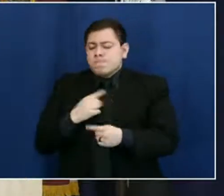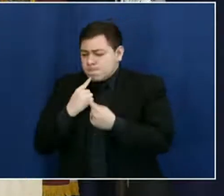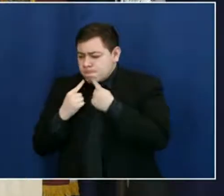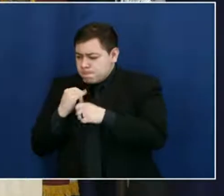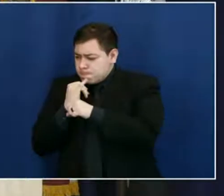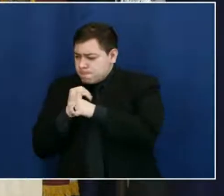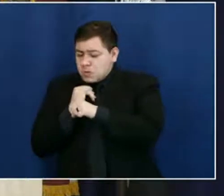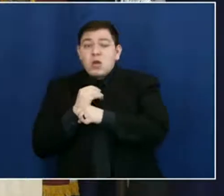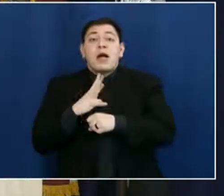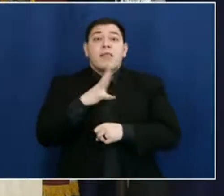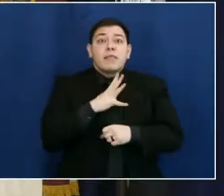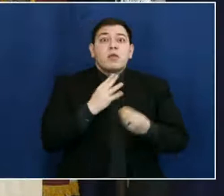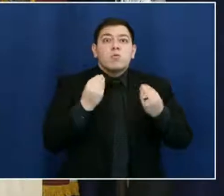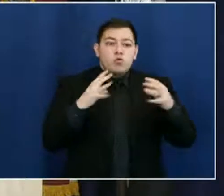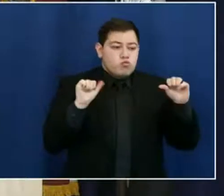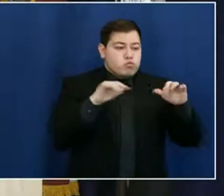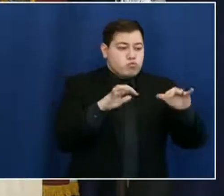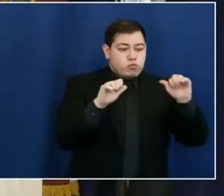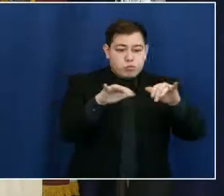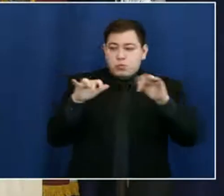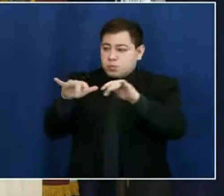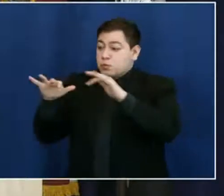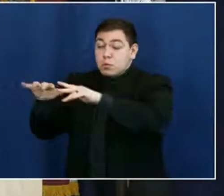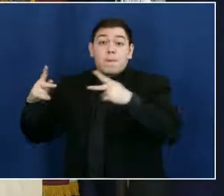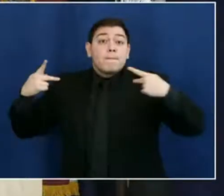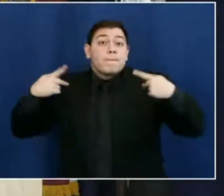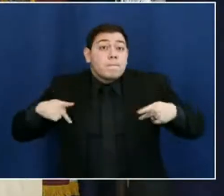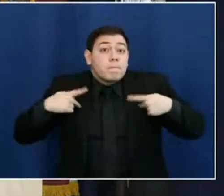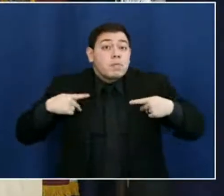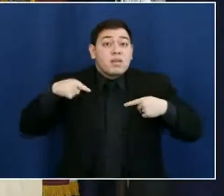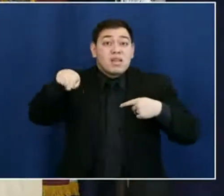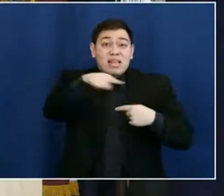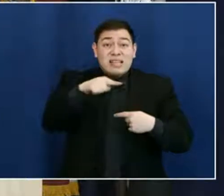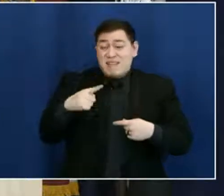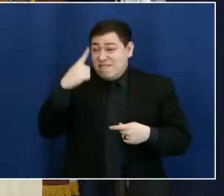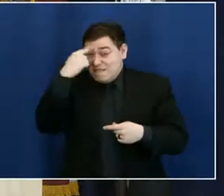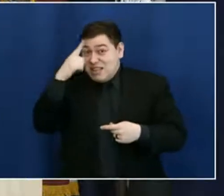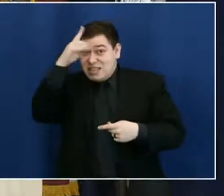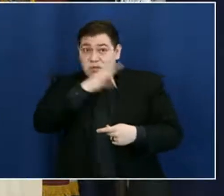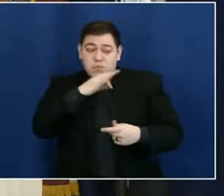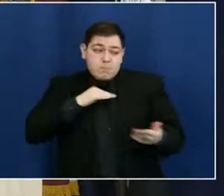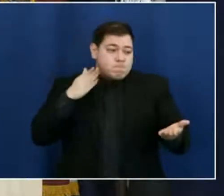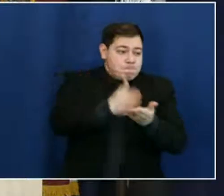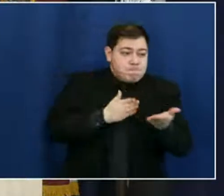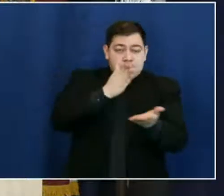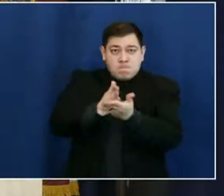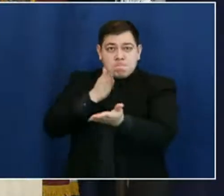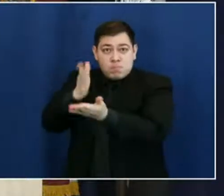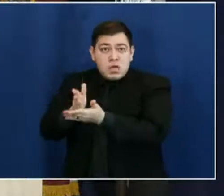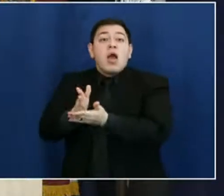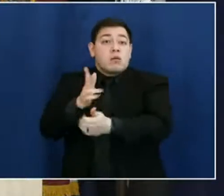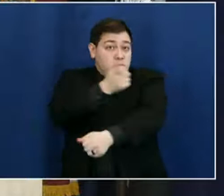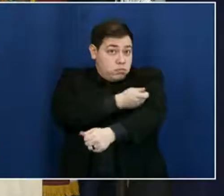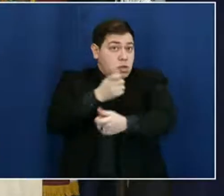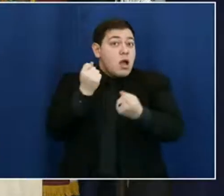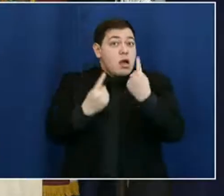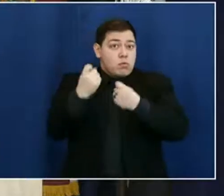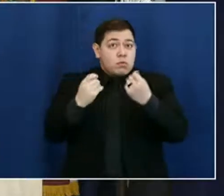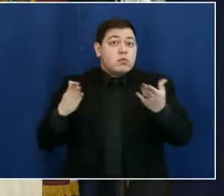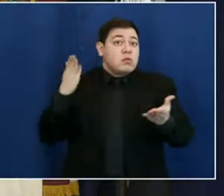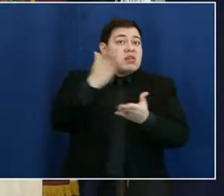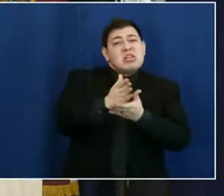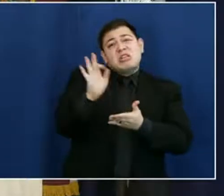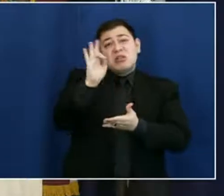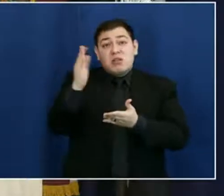gente está familiarizada. Lugares donde la gente ya conoce porque se han hecho su prueba de COVID ahí o antes de la pandemia era un lugar que visitaban